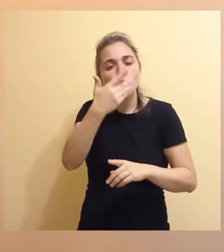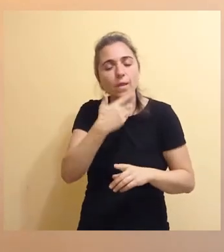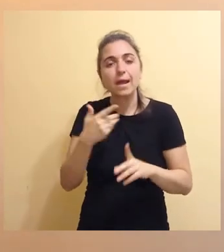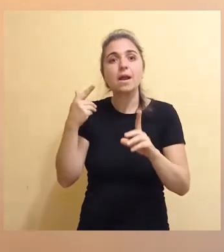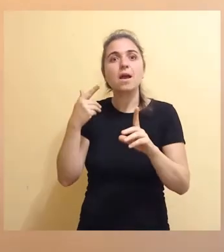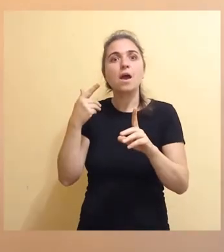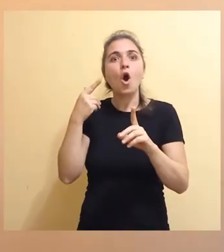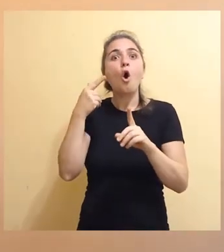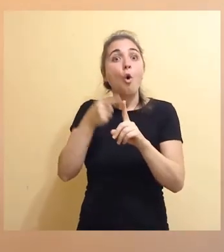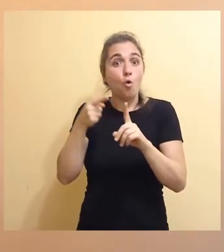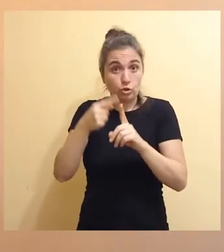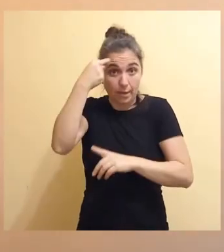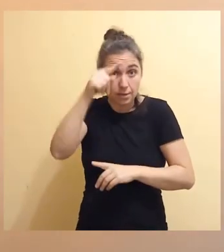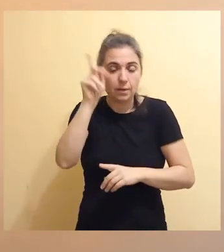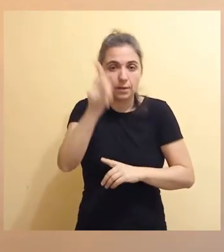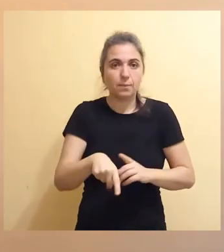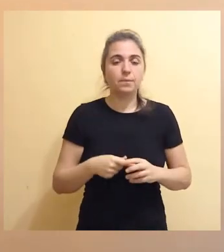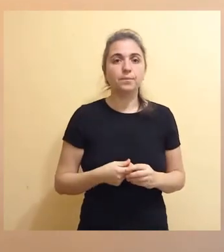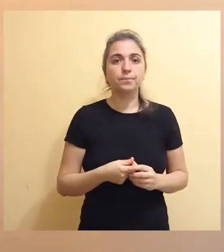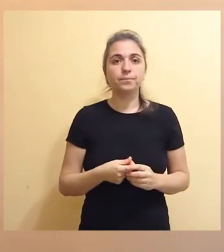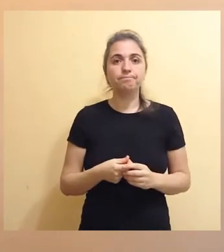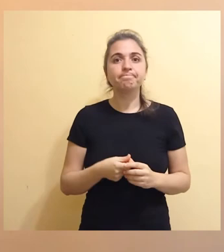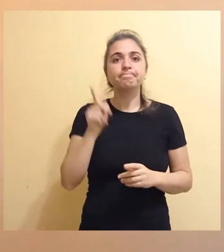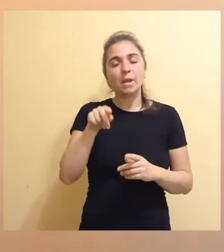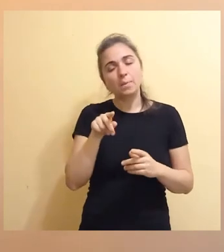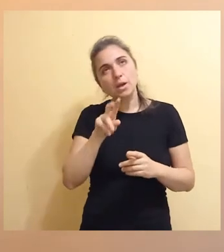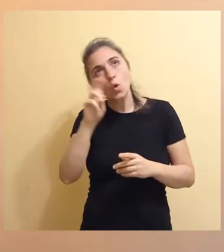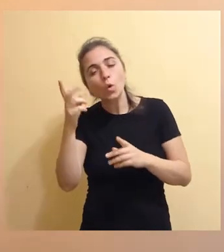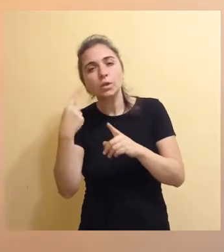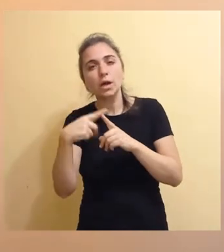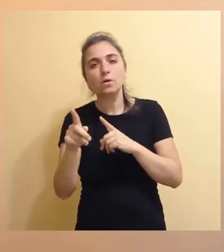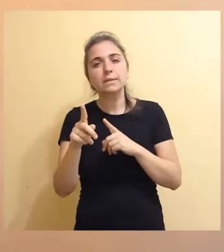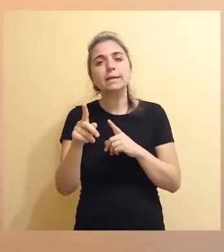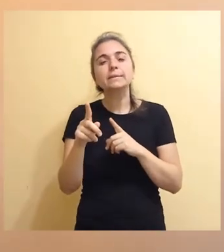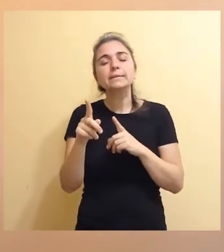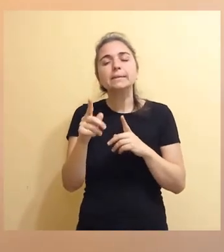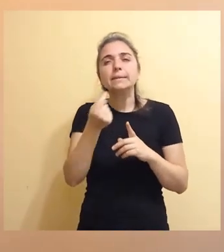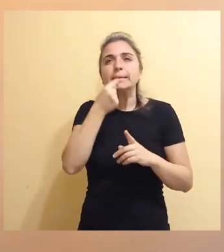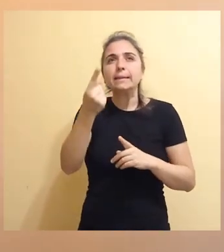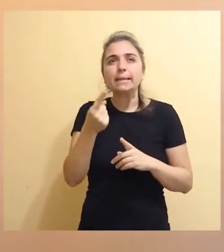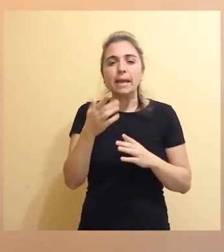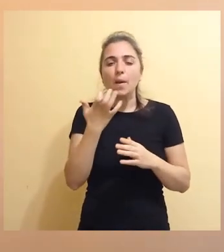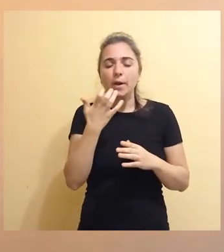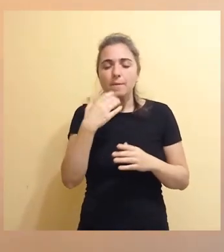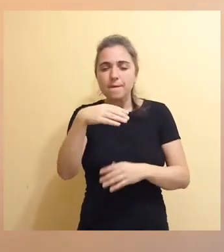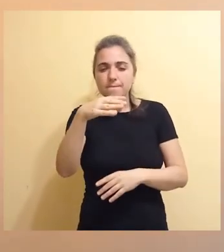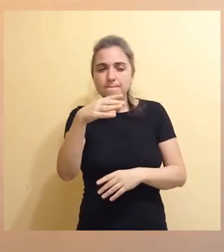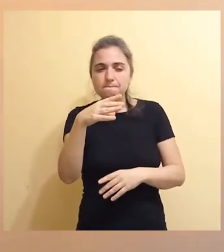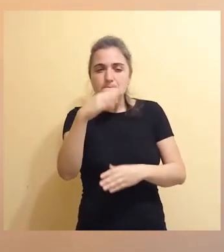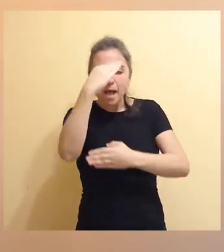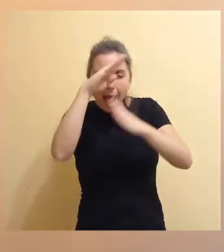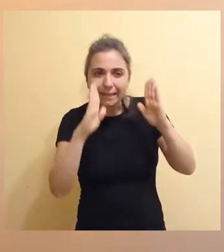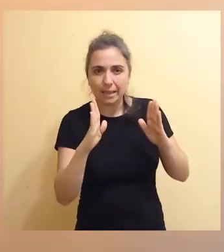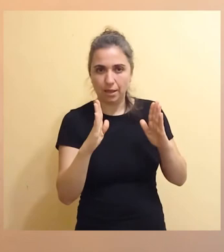conocer los usos, saber utilizarlos. Por otro lado, hablaría de saber detectarlos